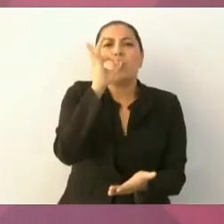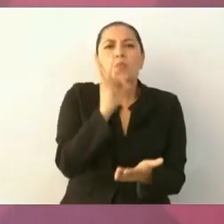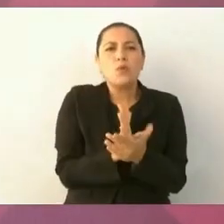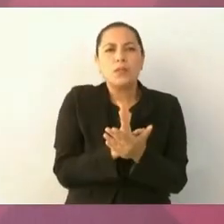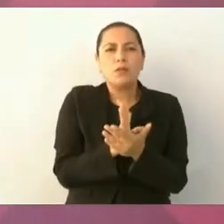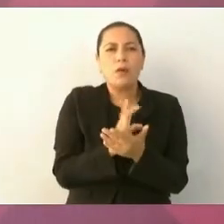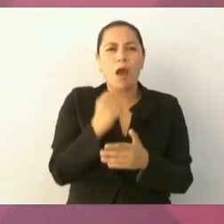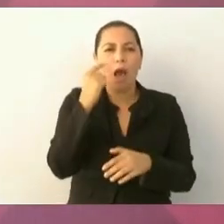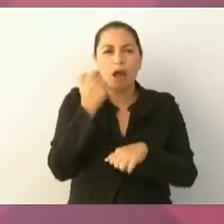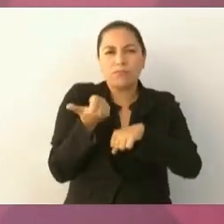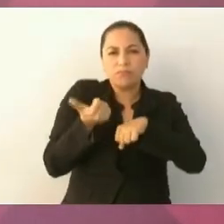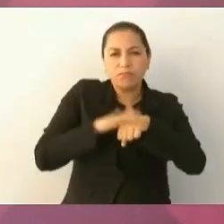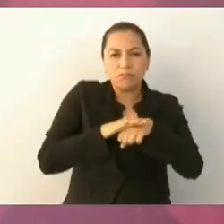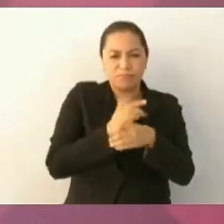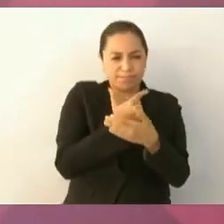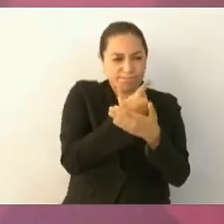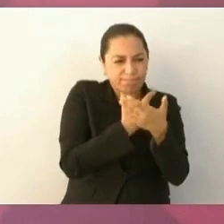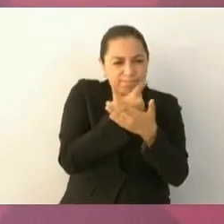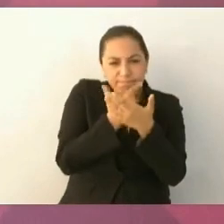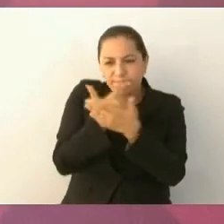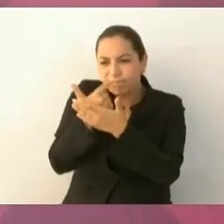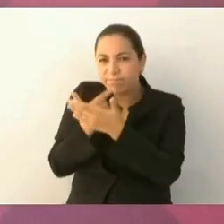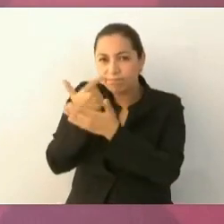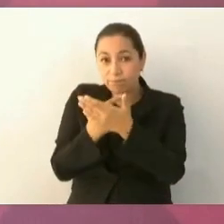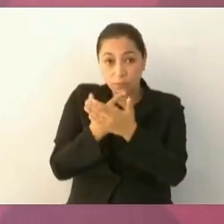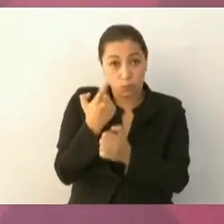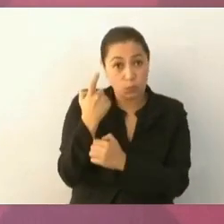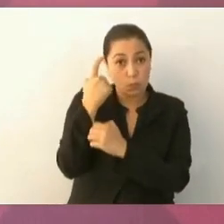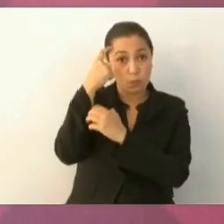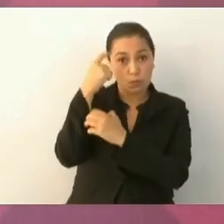administrando con eficiencia,